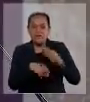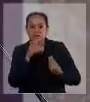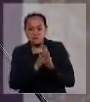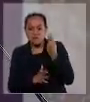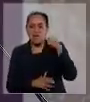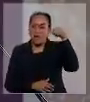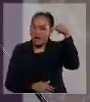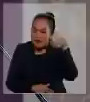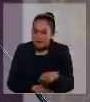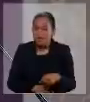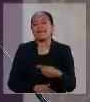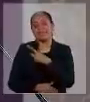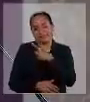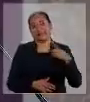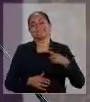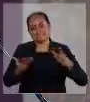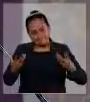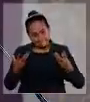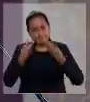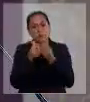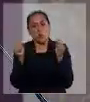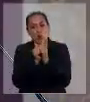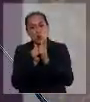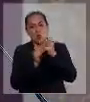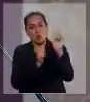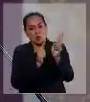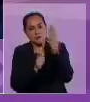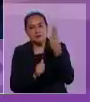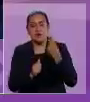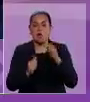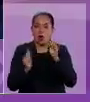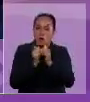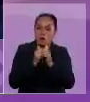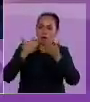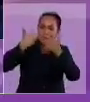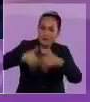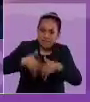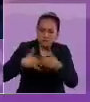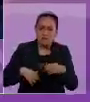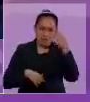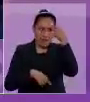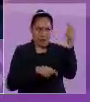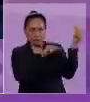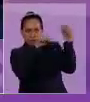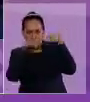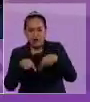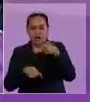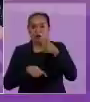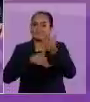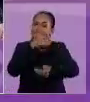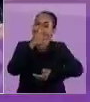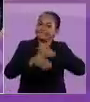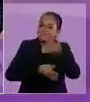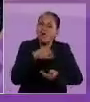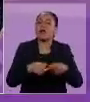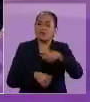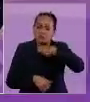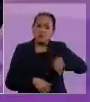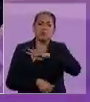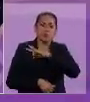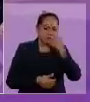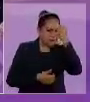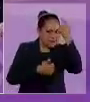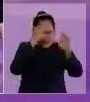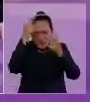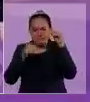universidades, con el sector privado, con la academia, para empezar a innovar y para empezar a resolver problemas con la ciencia y tecnología